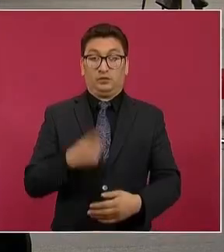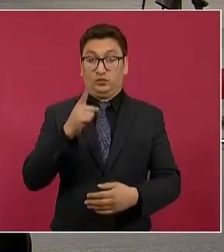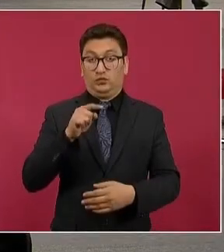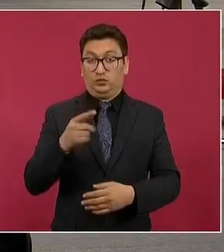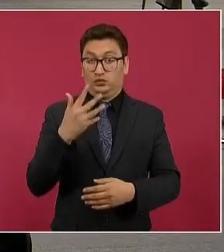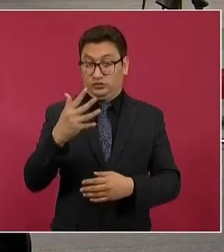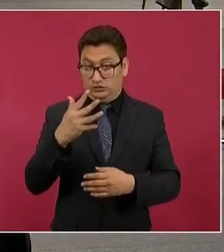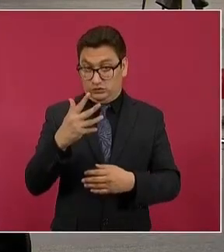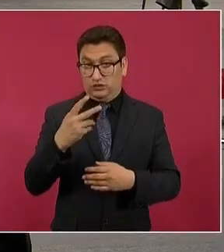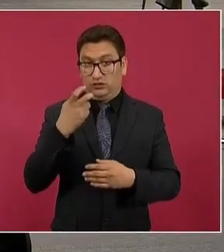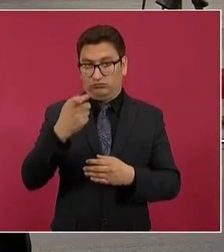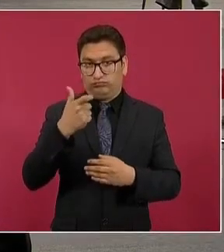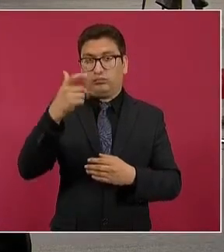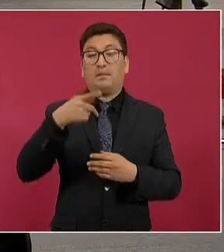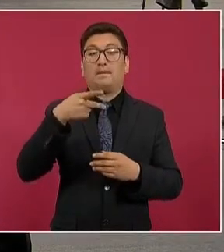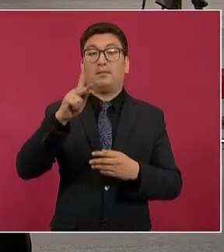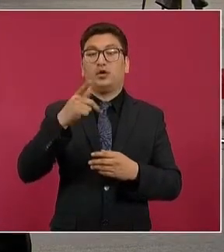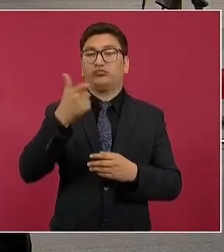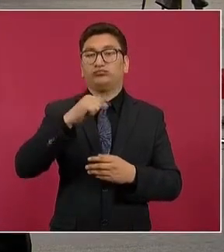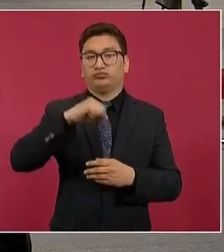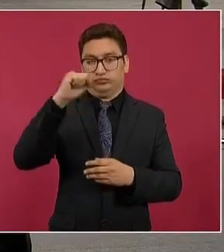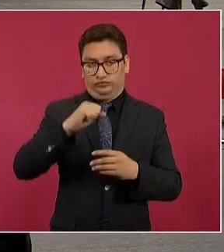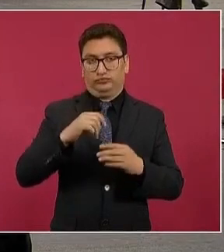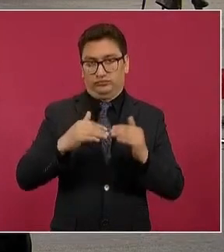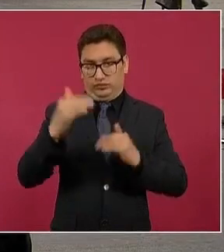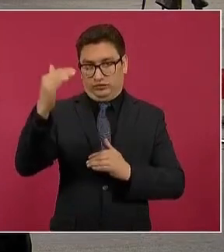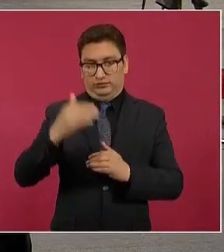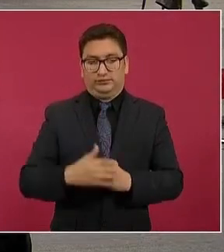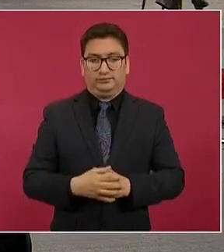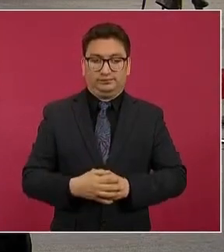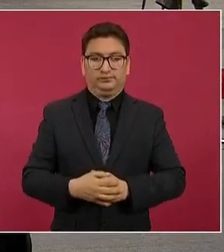pero con una inflación mayor.